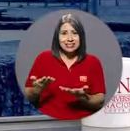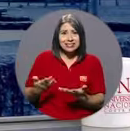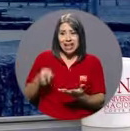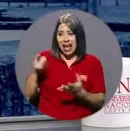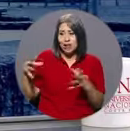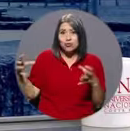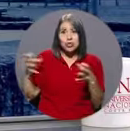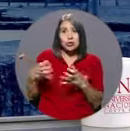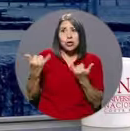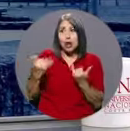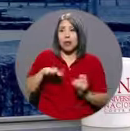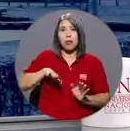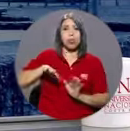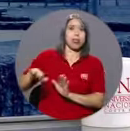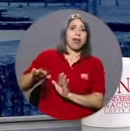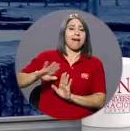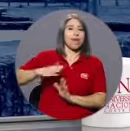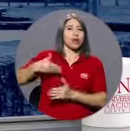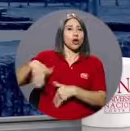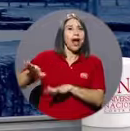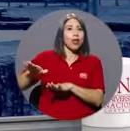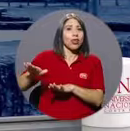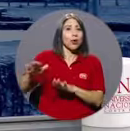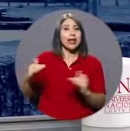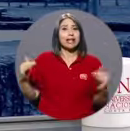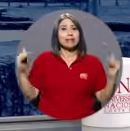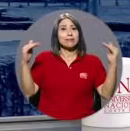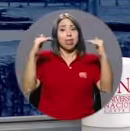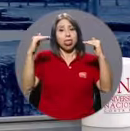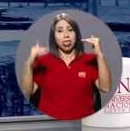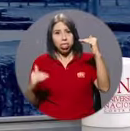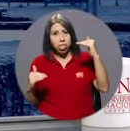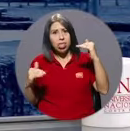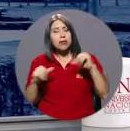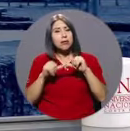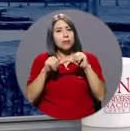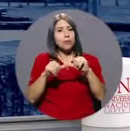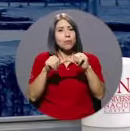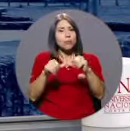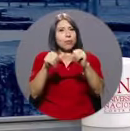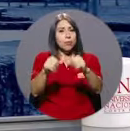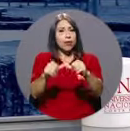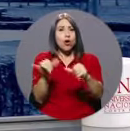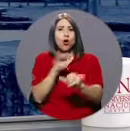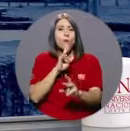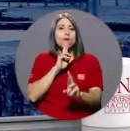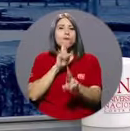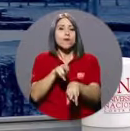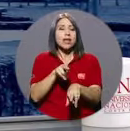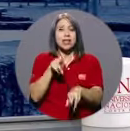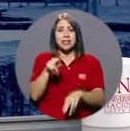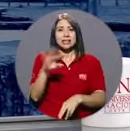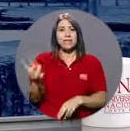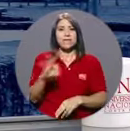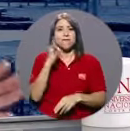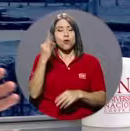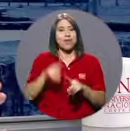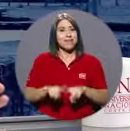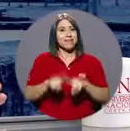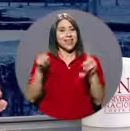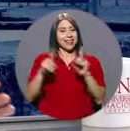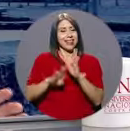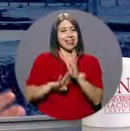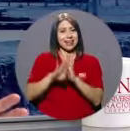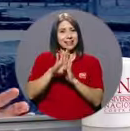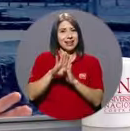quedado abandonado, que podría estar incrementándose la desigualdad en el país en este momento, ¿verdad? Como consecuencia de esta forma diferente de